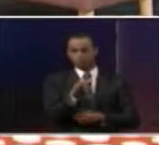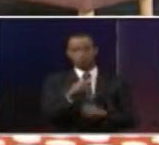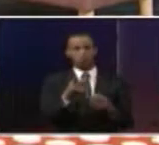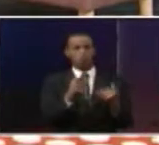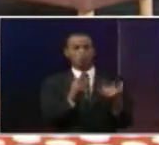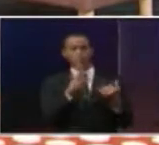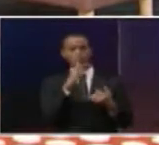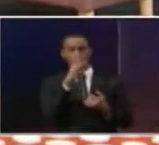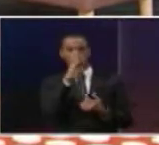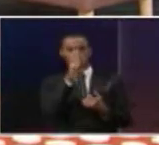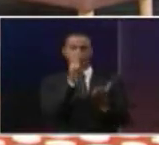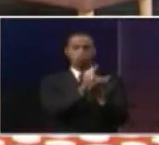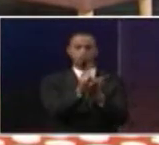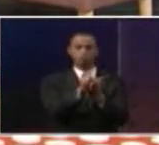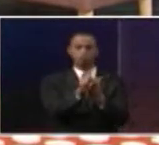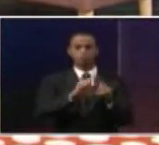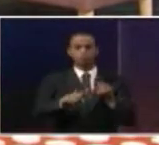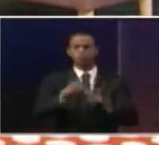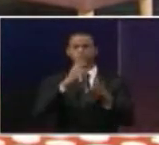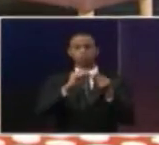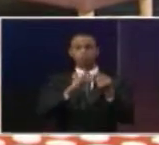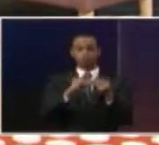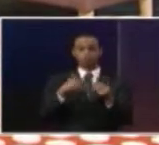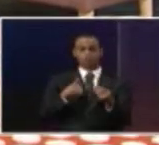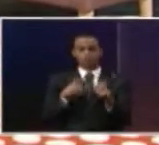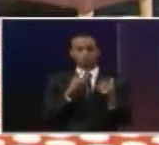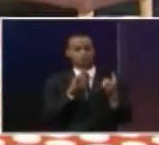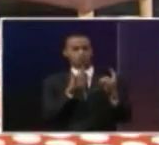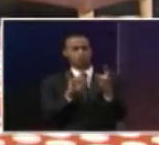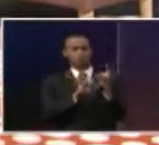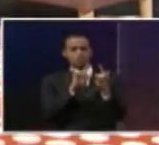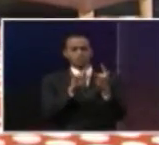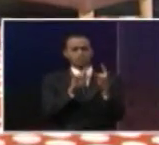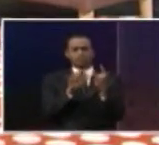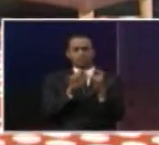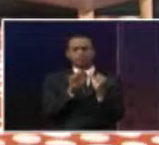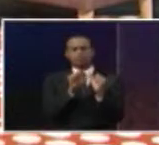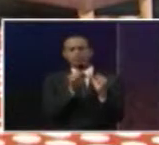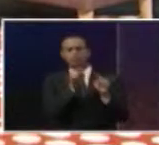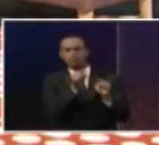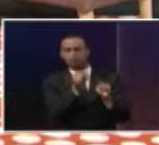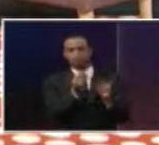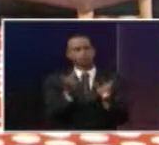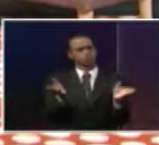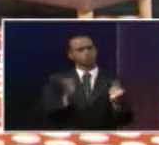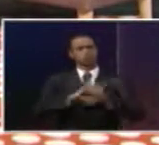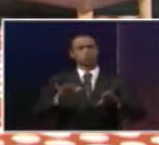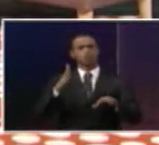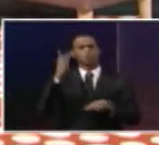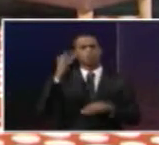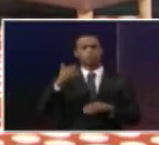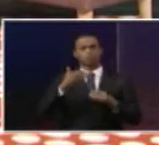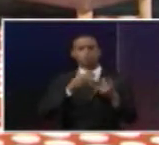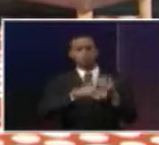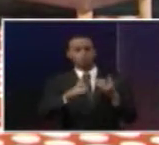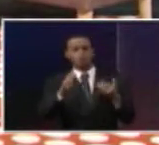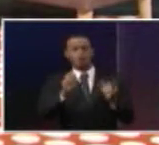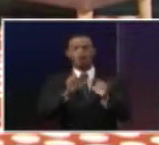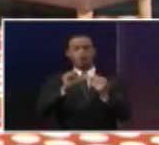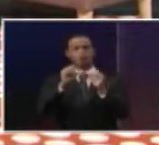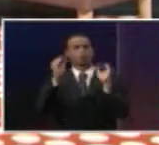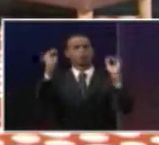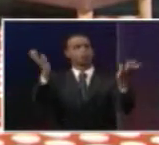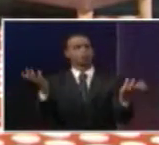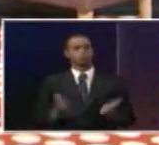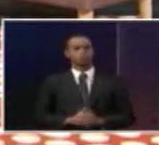pero que una de las dos partes diga, bueno, yo no voy a perder mi tiempo con esta muchacha o con este caballero porque yo sé que de ahí no voy a pasar.